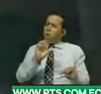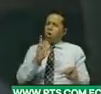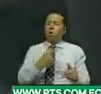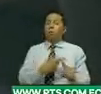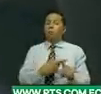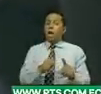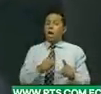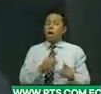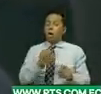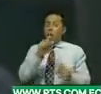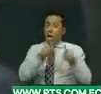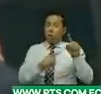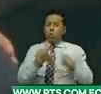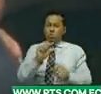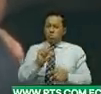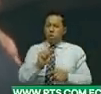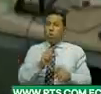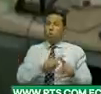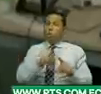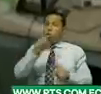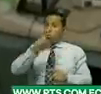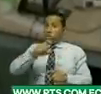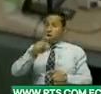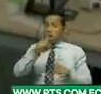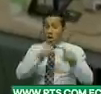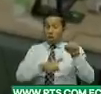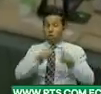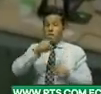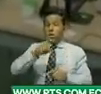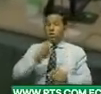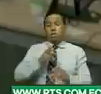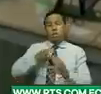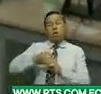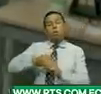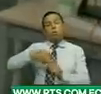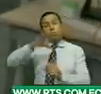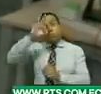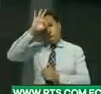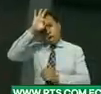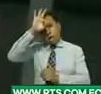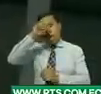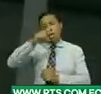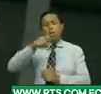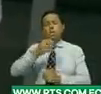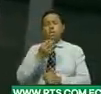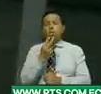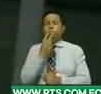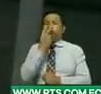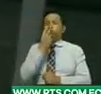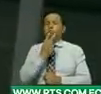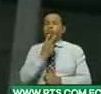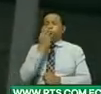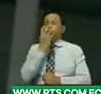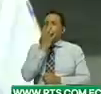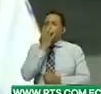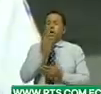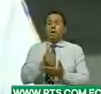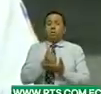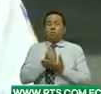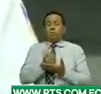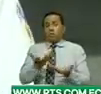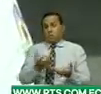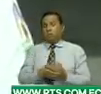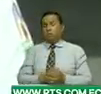aunque son leves, en varios casos sí han requerido hospitalización, como lo detalla la encargada del área COVID pediátrico del hospital, Carmen